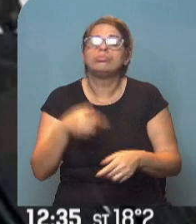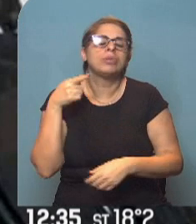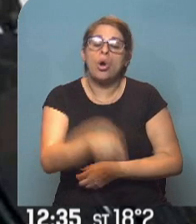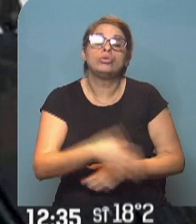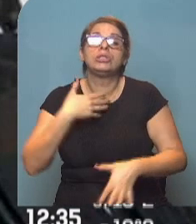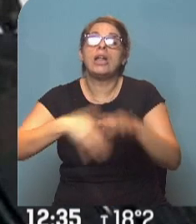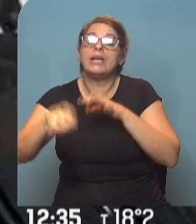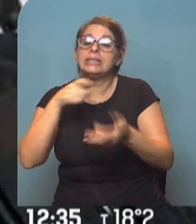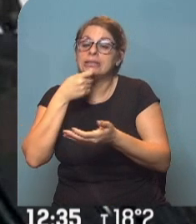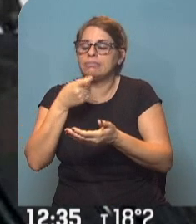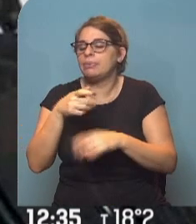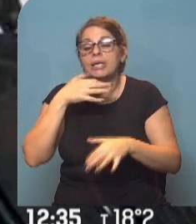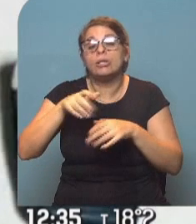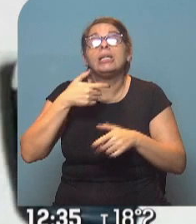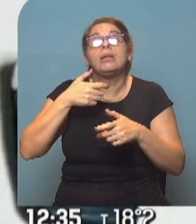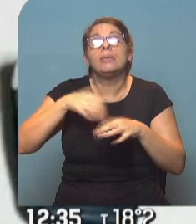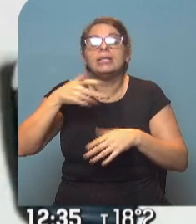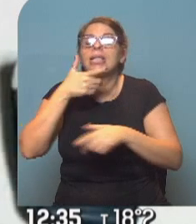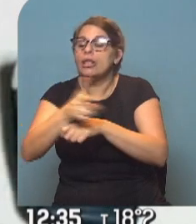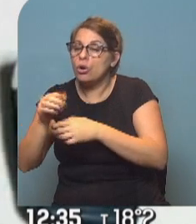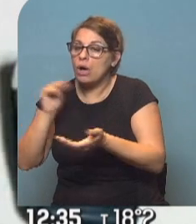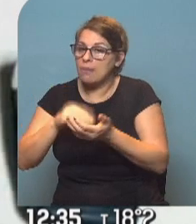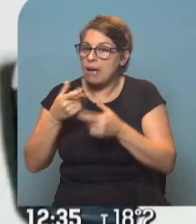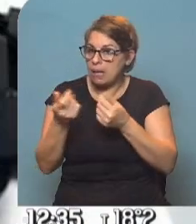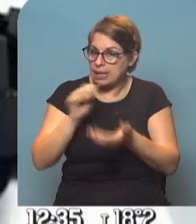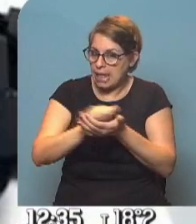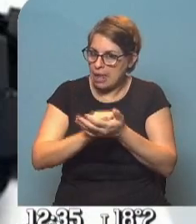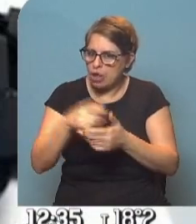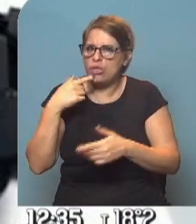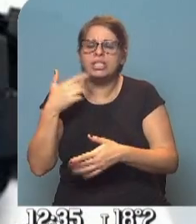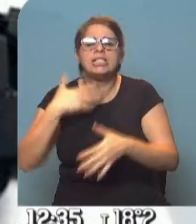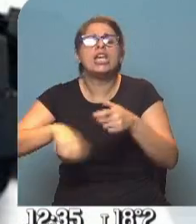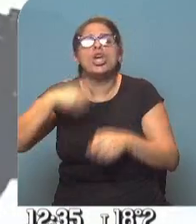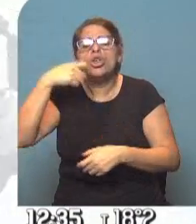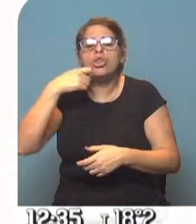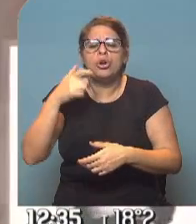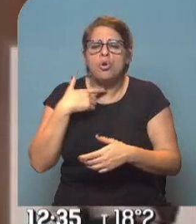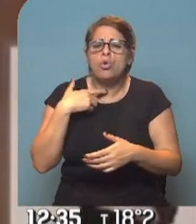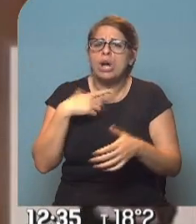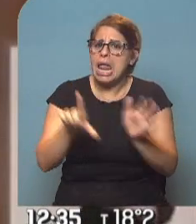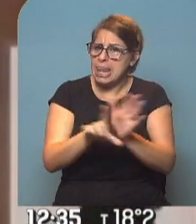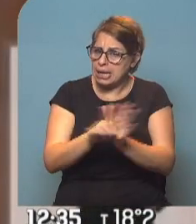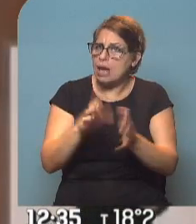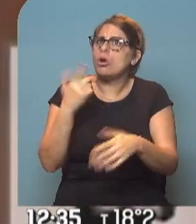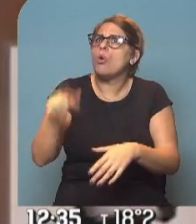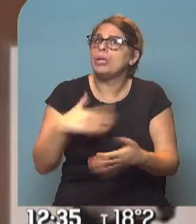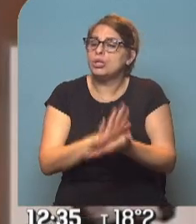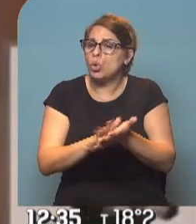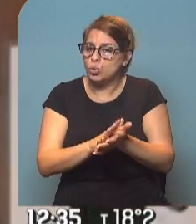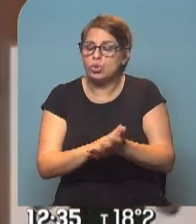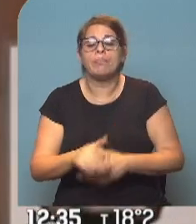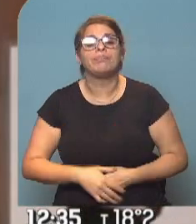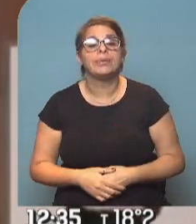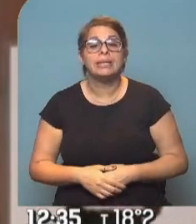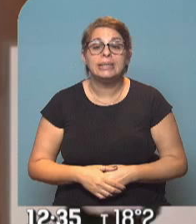dinero y el tráfico de armas, rechazando la despenalización de las drogas como una solución posible. Con una